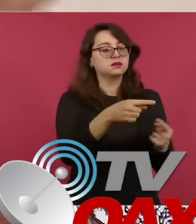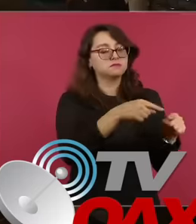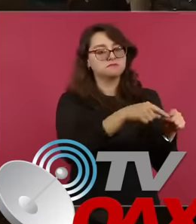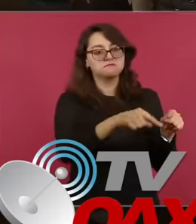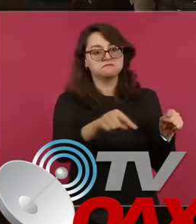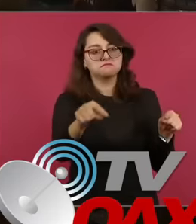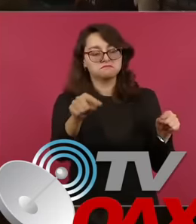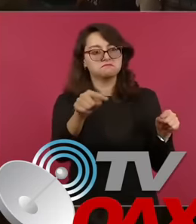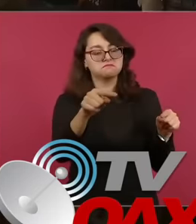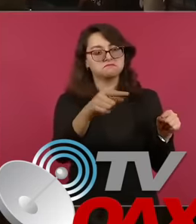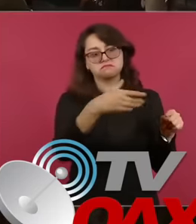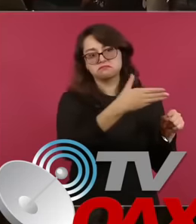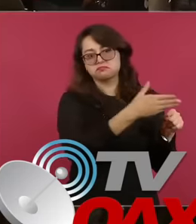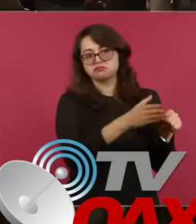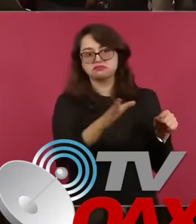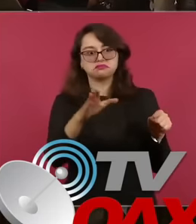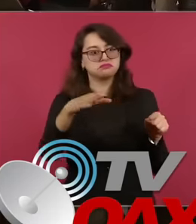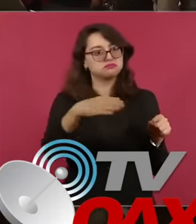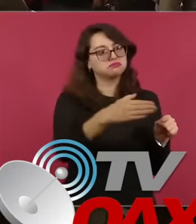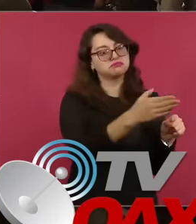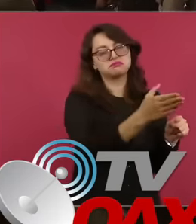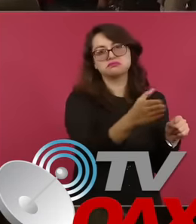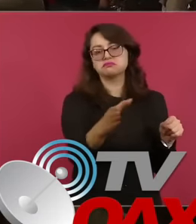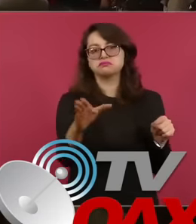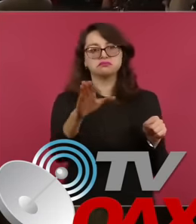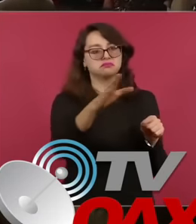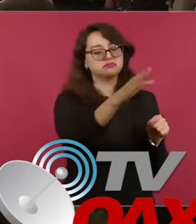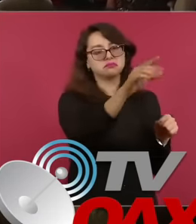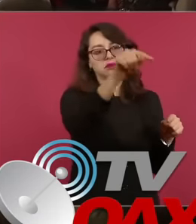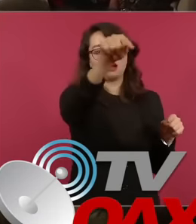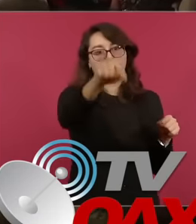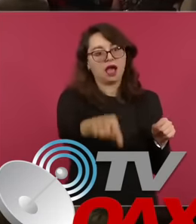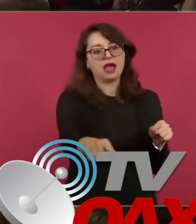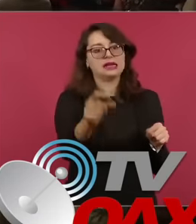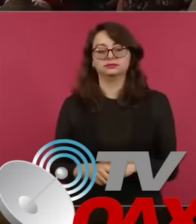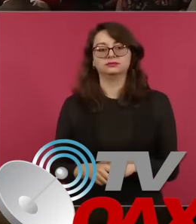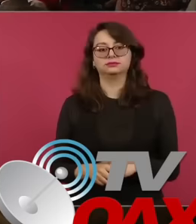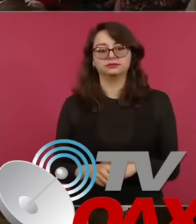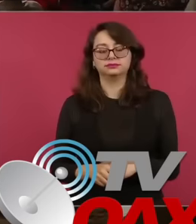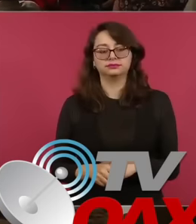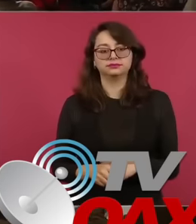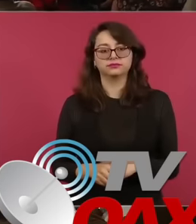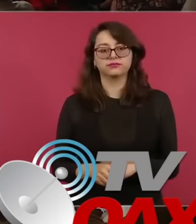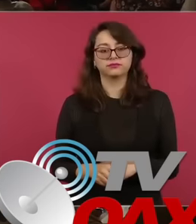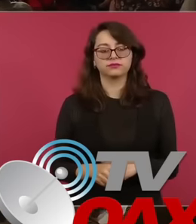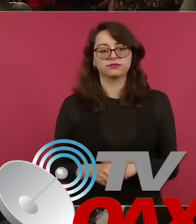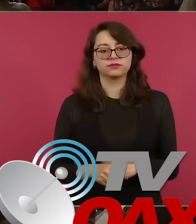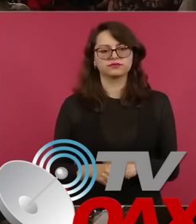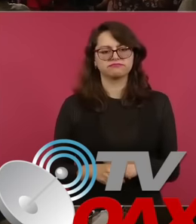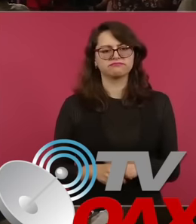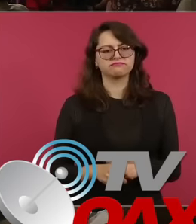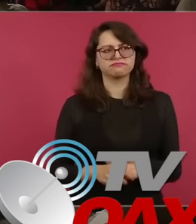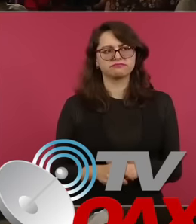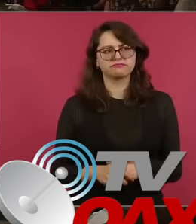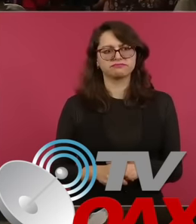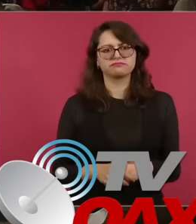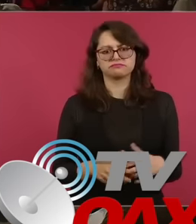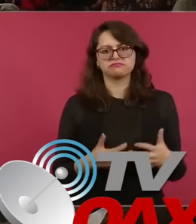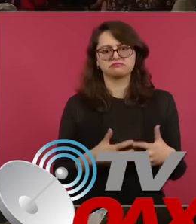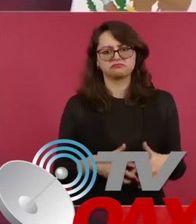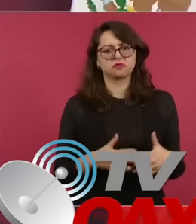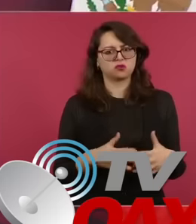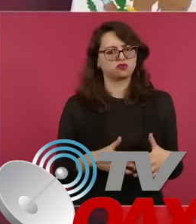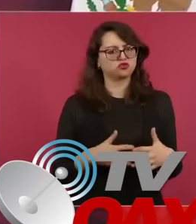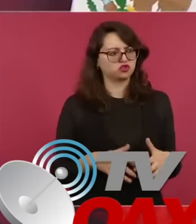y baja a Sinaloa por el fuerte. Yo creo que todavía está funcionando